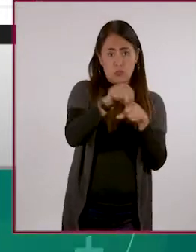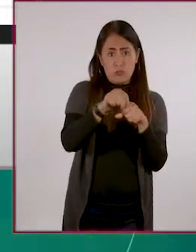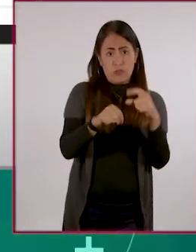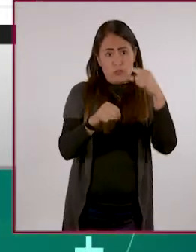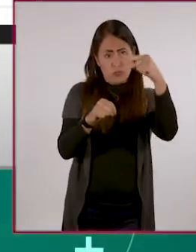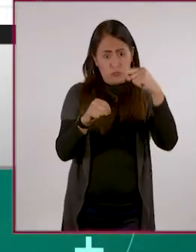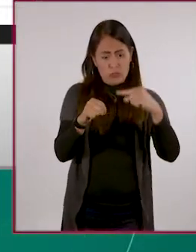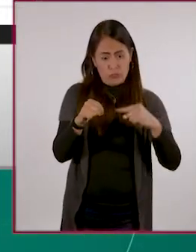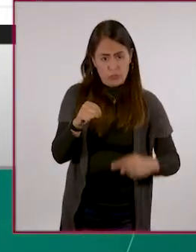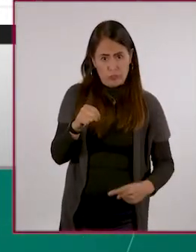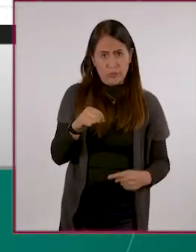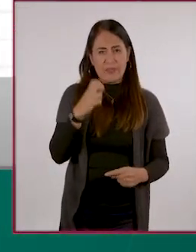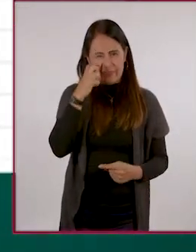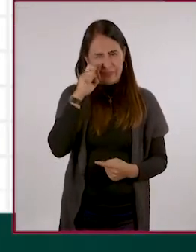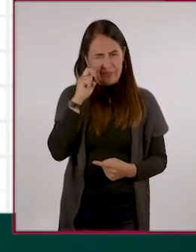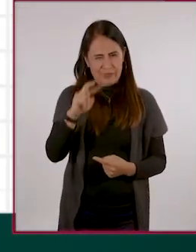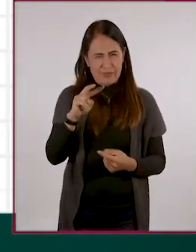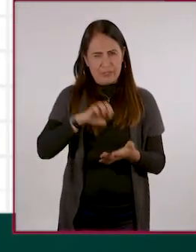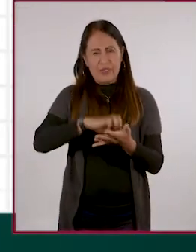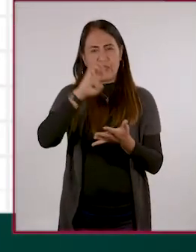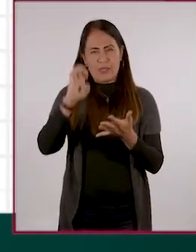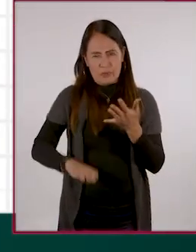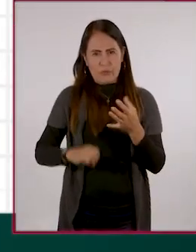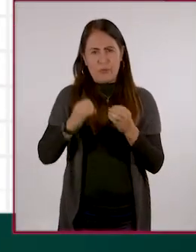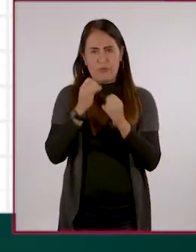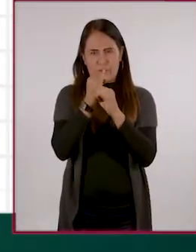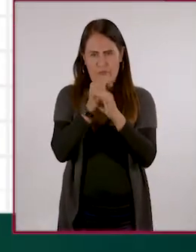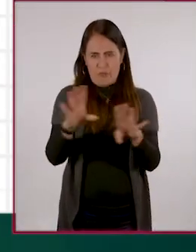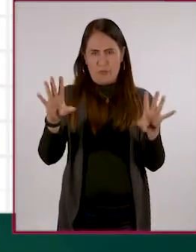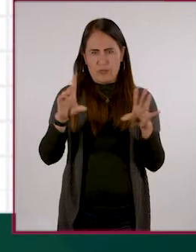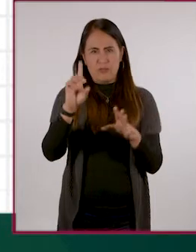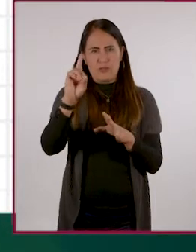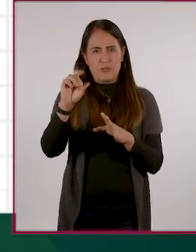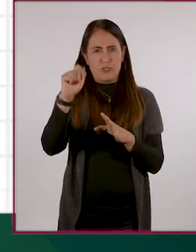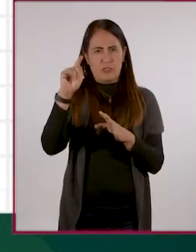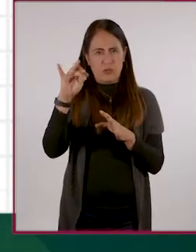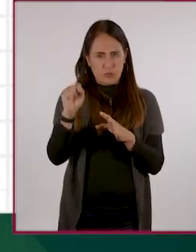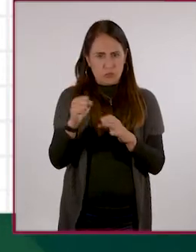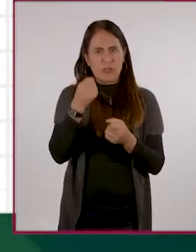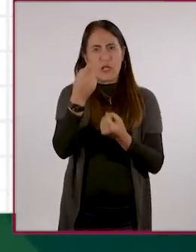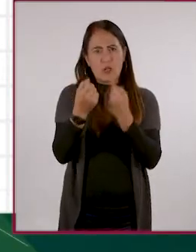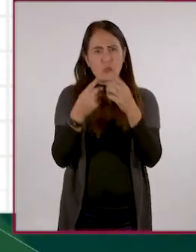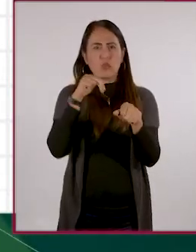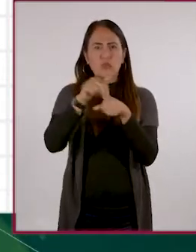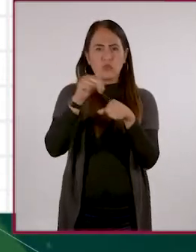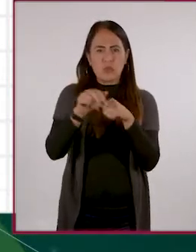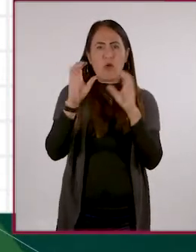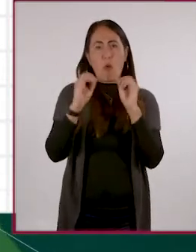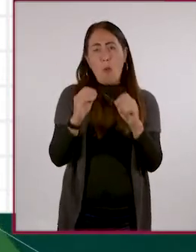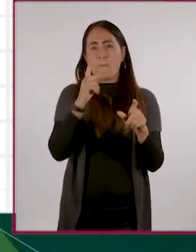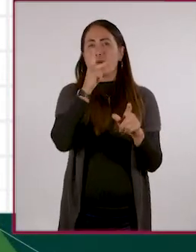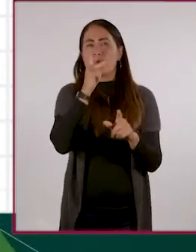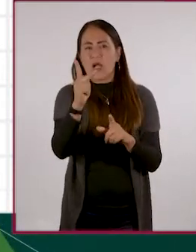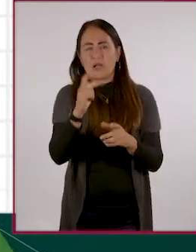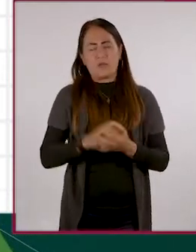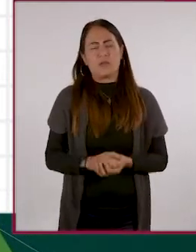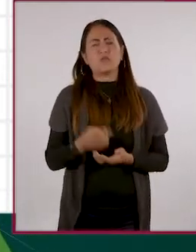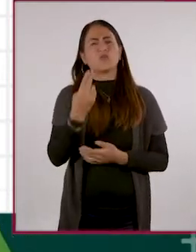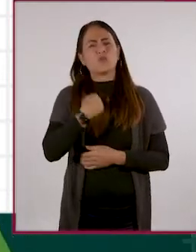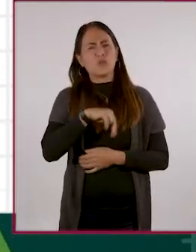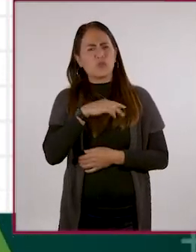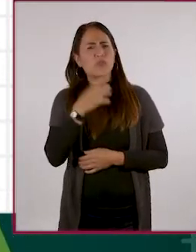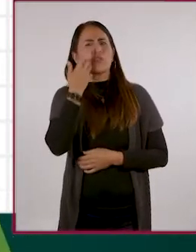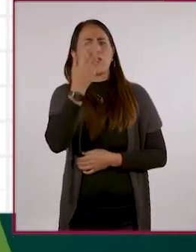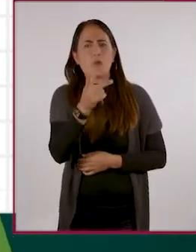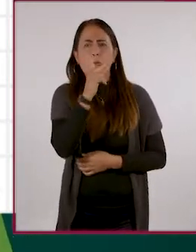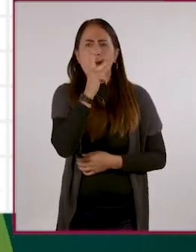de la fila. Mira este ejemplo. Tenemos varios datos. Algunos son números y otros son palabras. Digamos